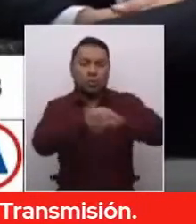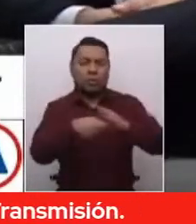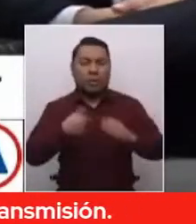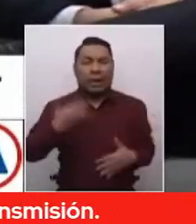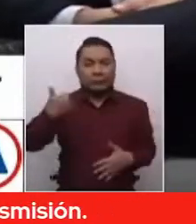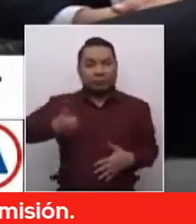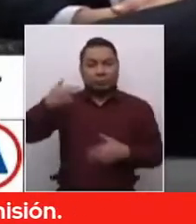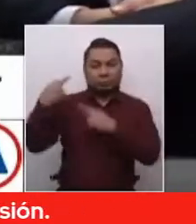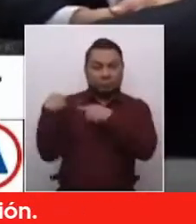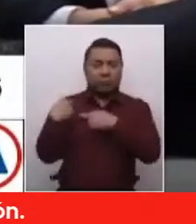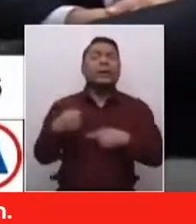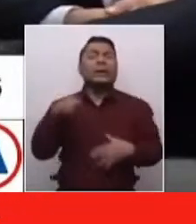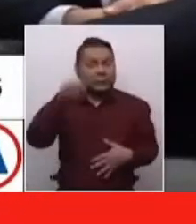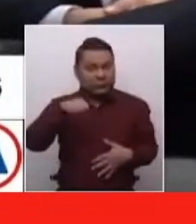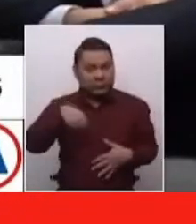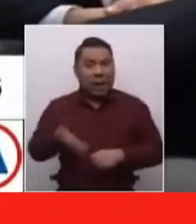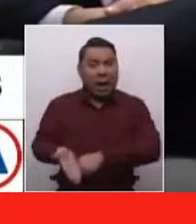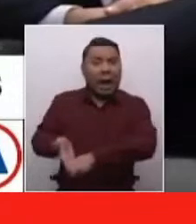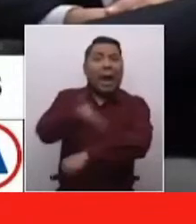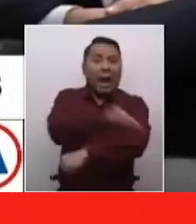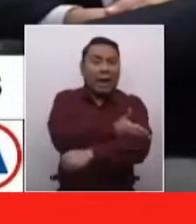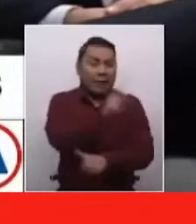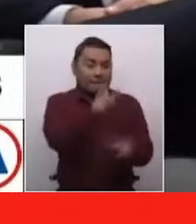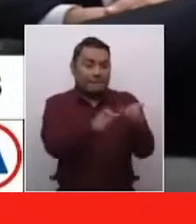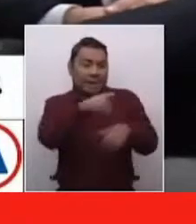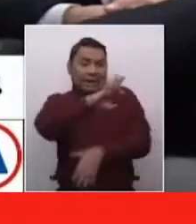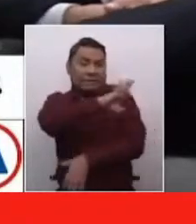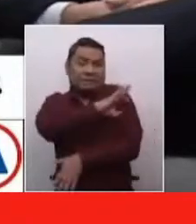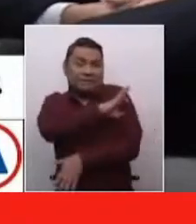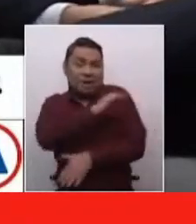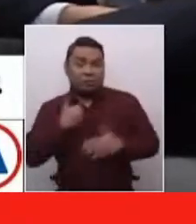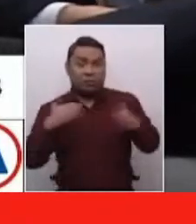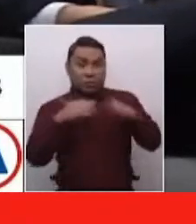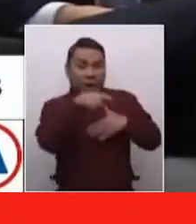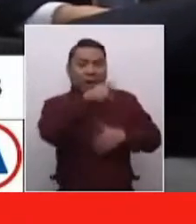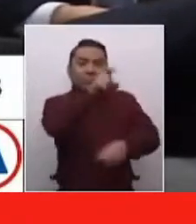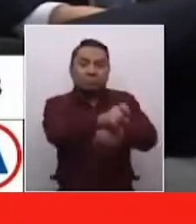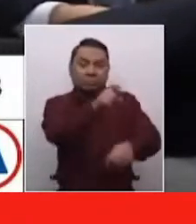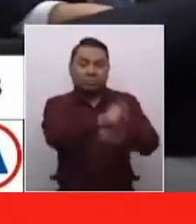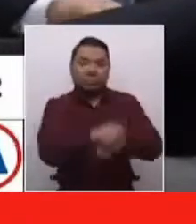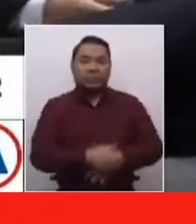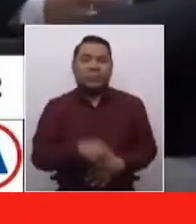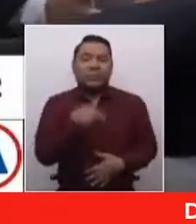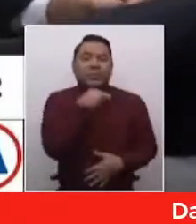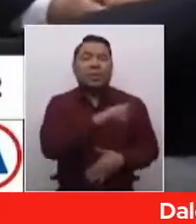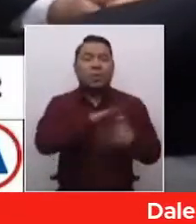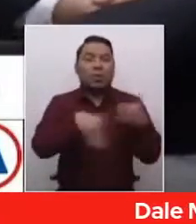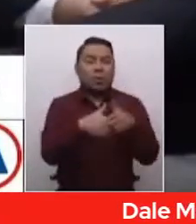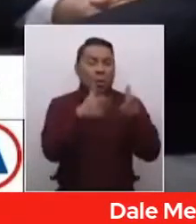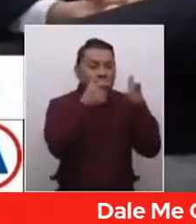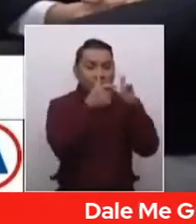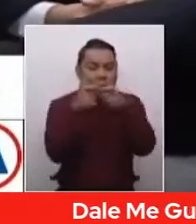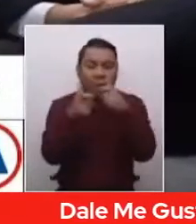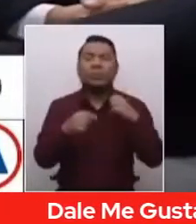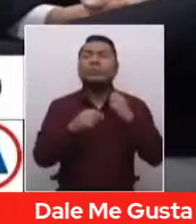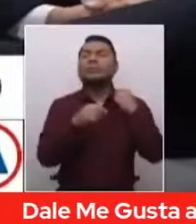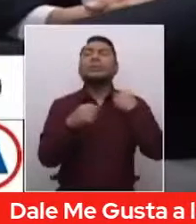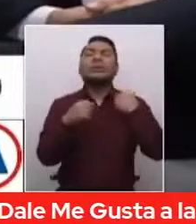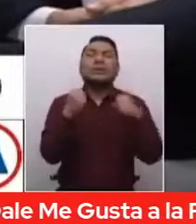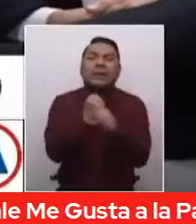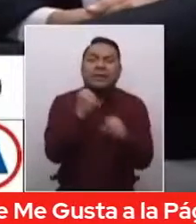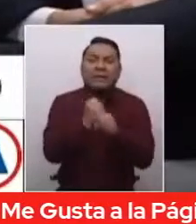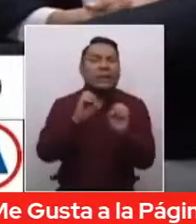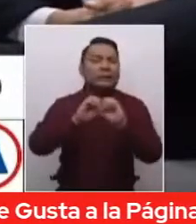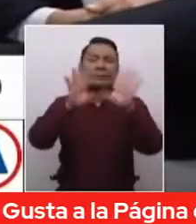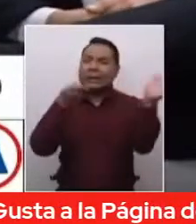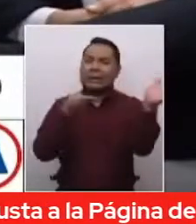efectivamente, nosotros tenemos que capacitar a las personas fiscalizadoras que la OSI, el órgano de control interno, trabaje de manera transparente